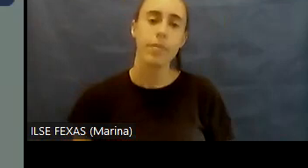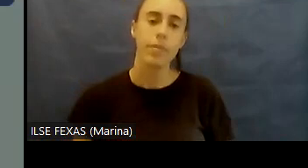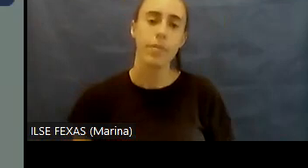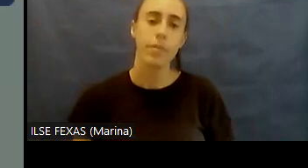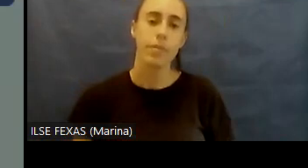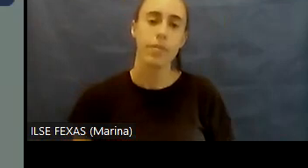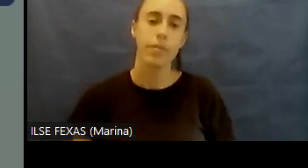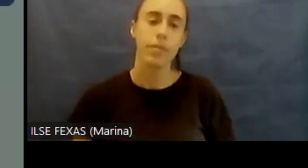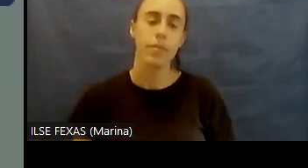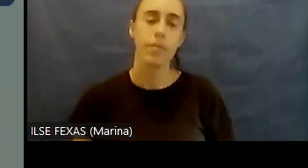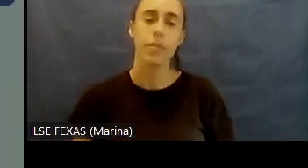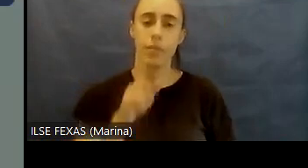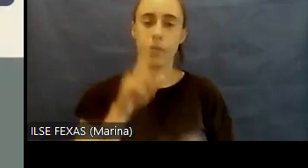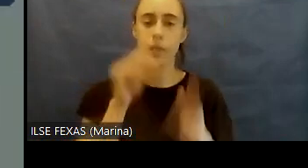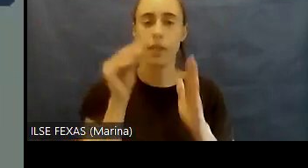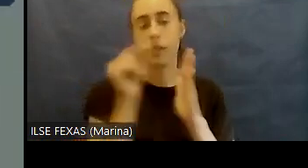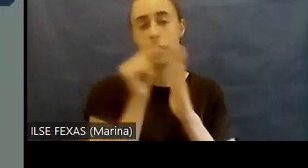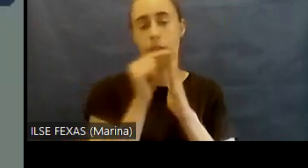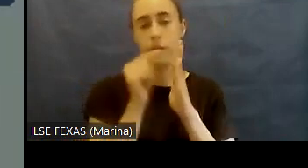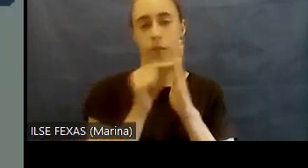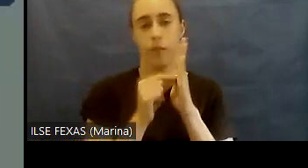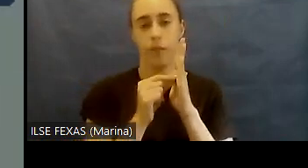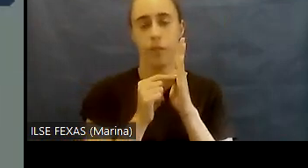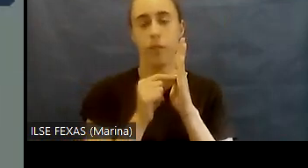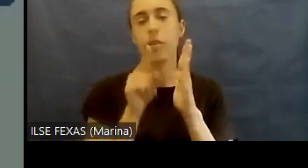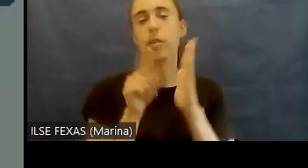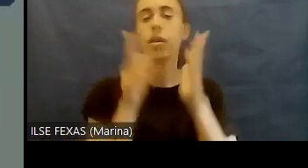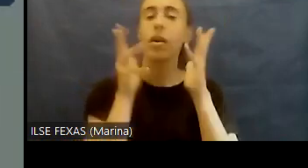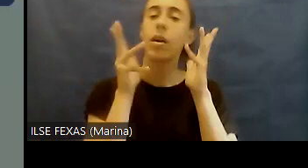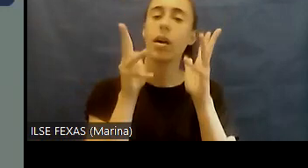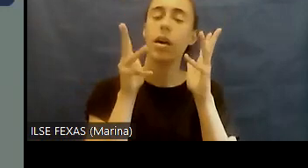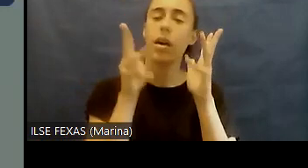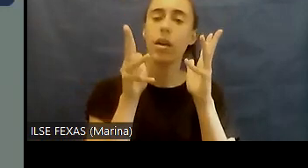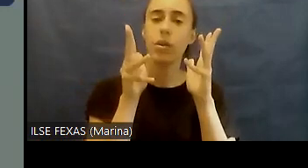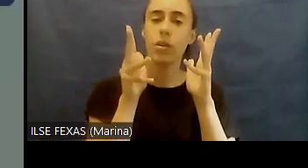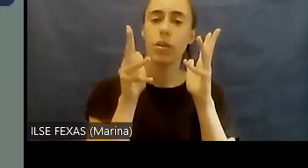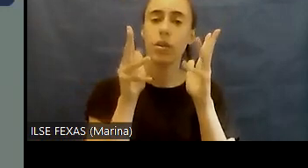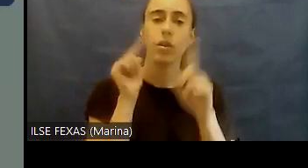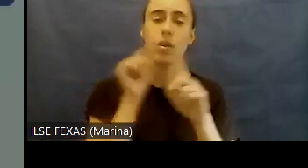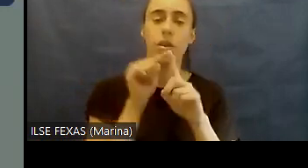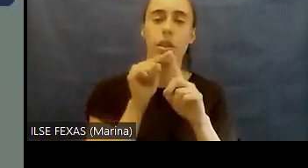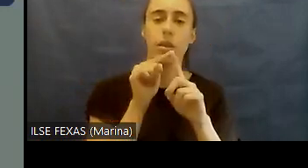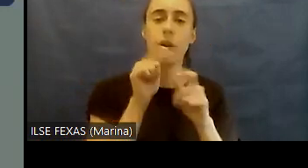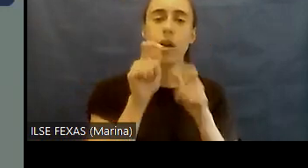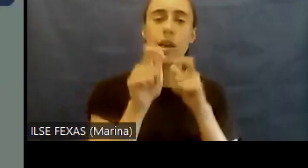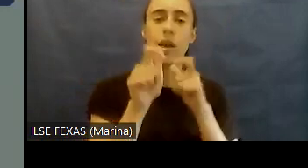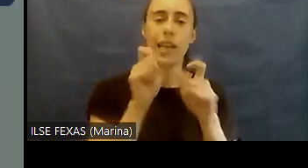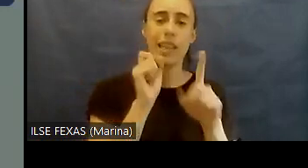la composición. Pero, como os digo, estaría más indicado para antiséptica, antibacteriana, estaría más